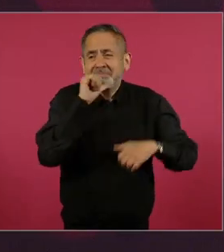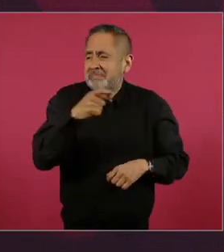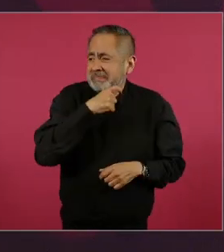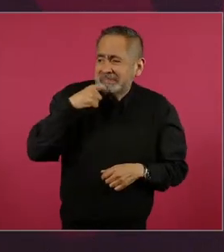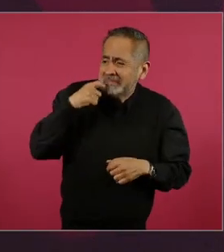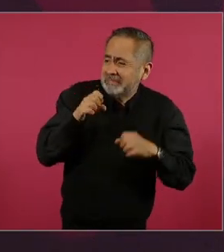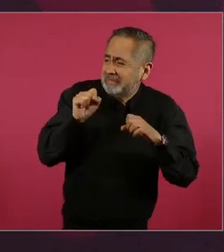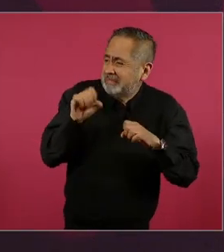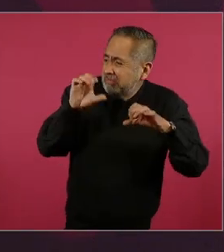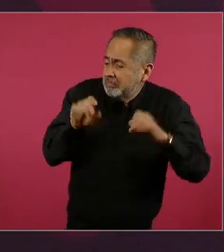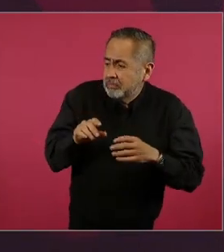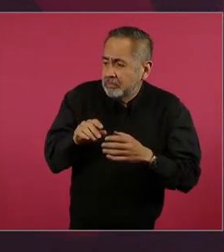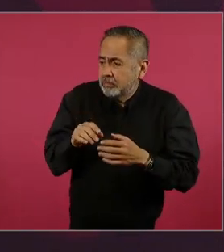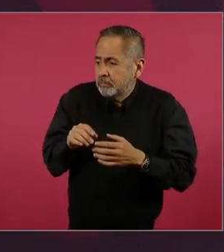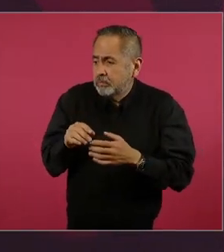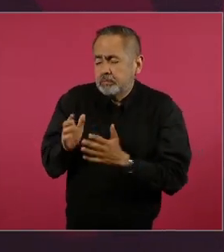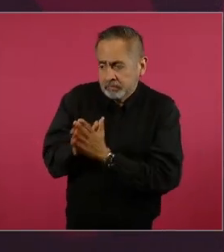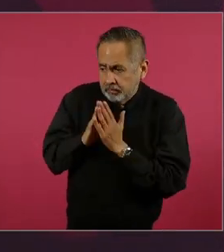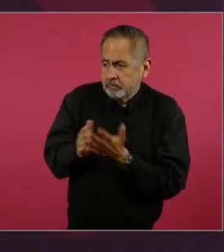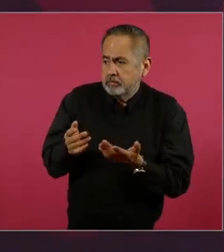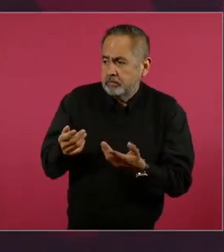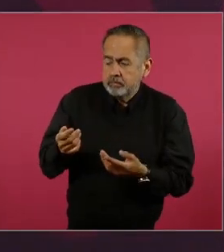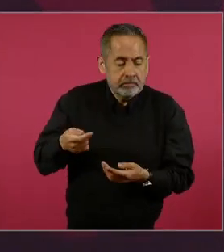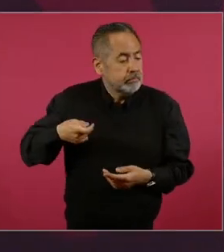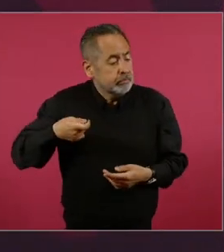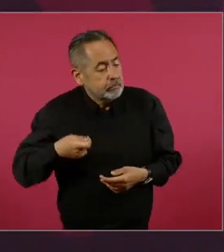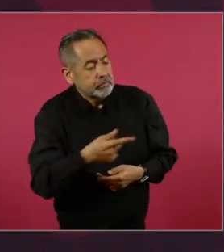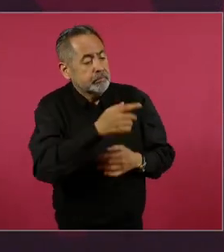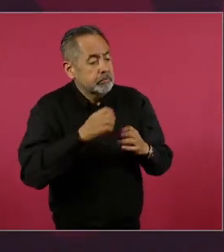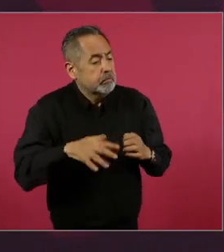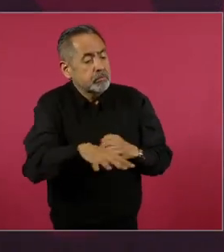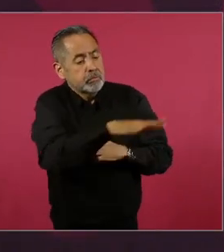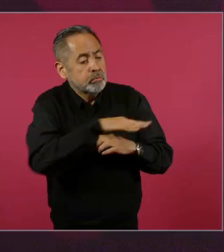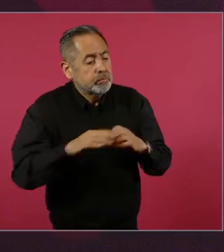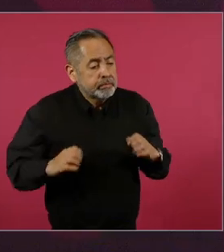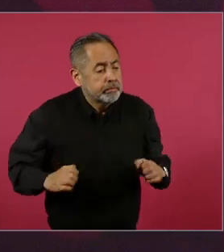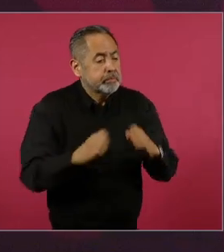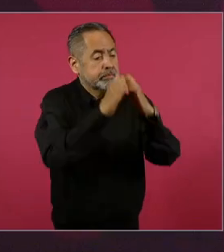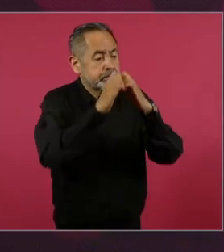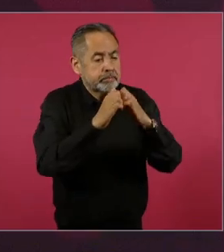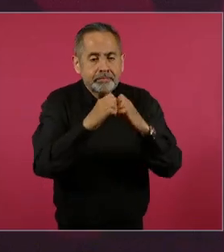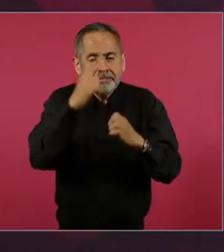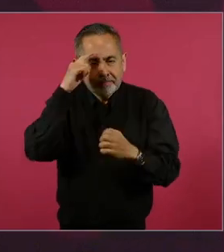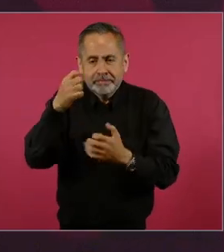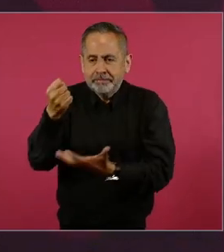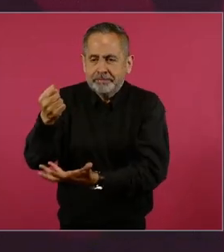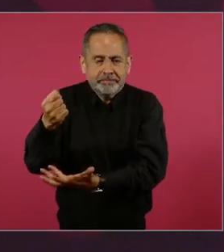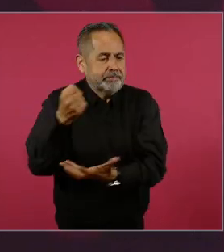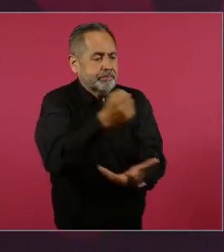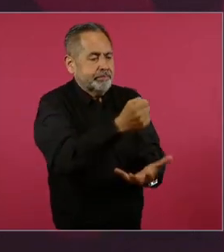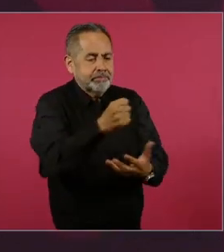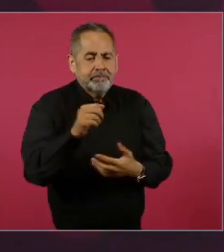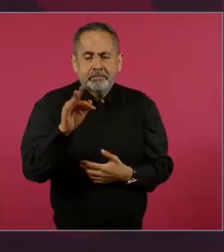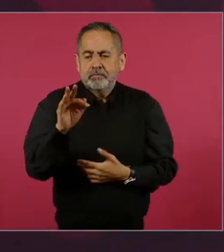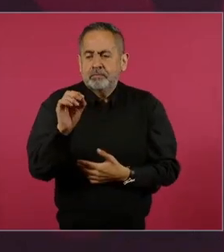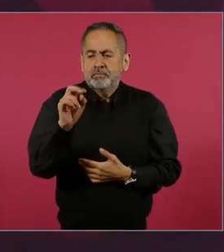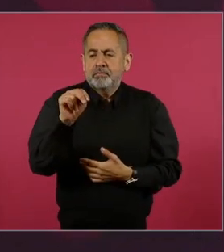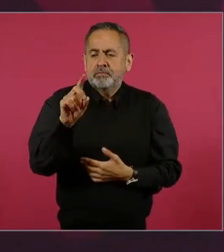porque querían la declaratoria de emergencia para tener fondos extraordinarios,